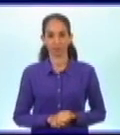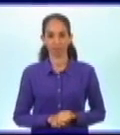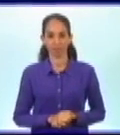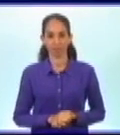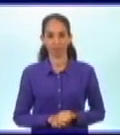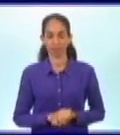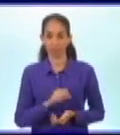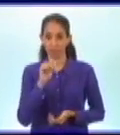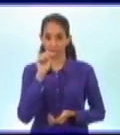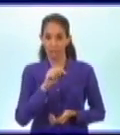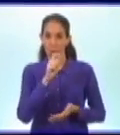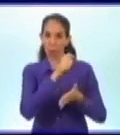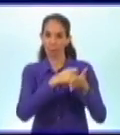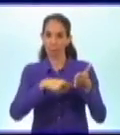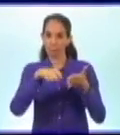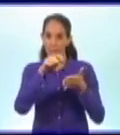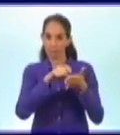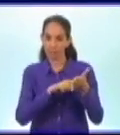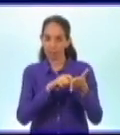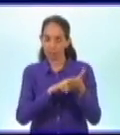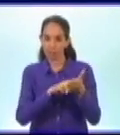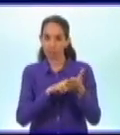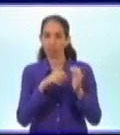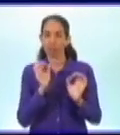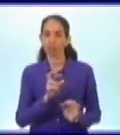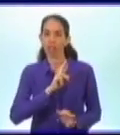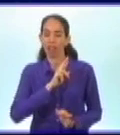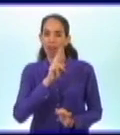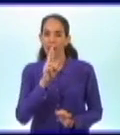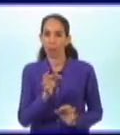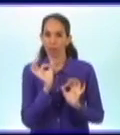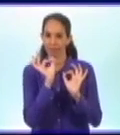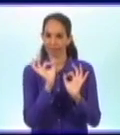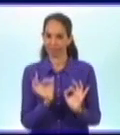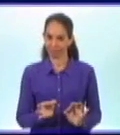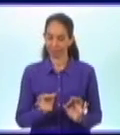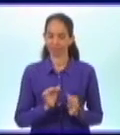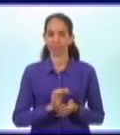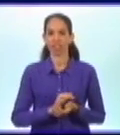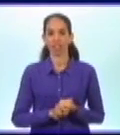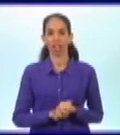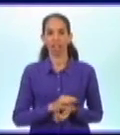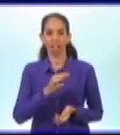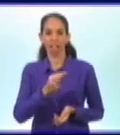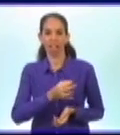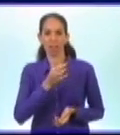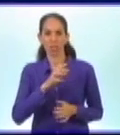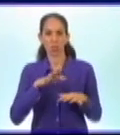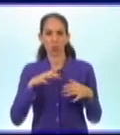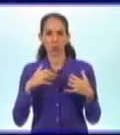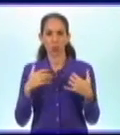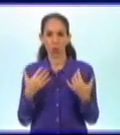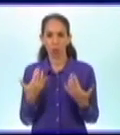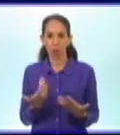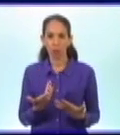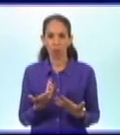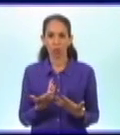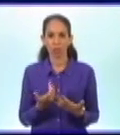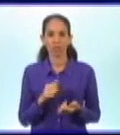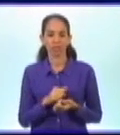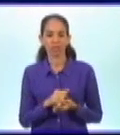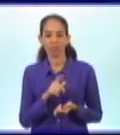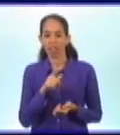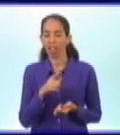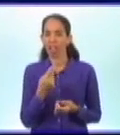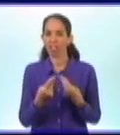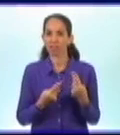Debes marcar con una cruz también la respuesta correcta. Y la expresión indica: la respuesta del niño y su